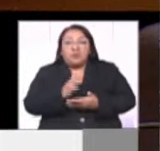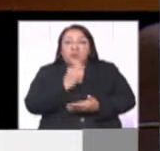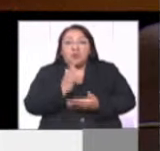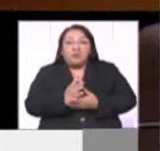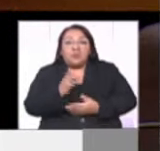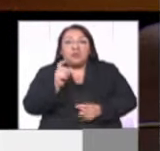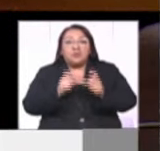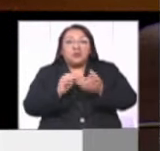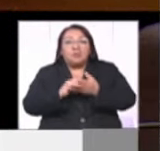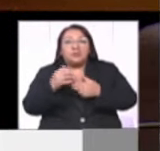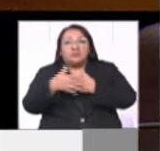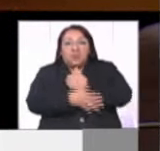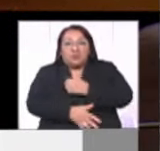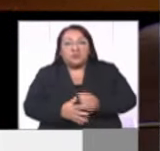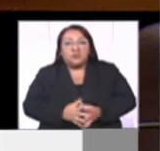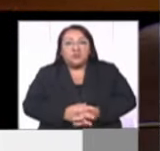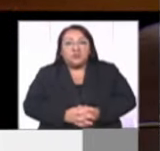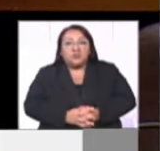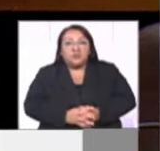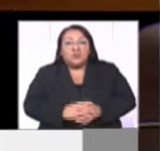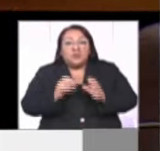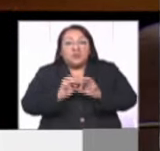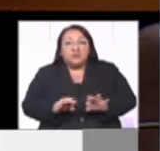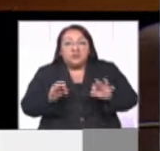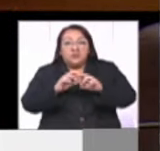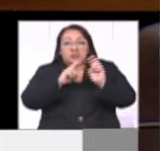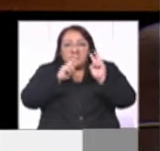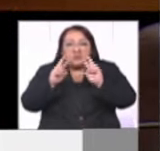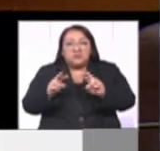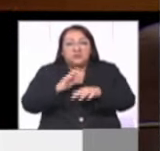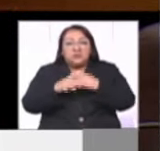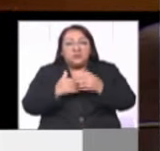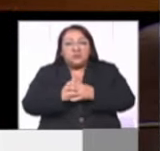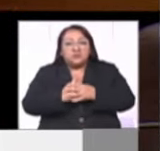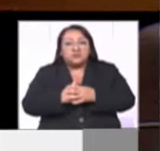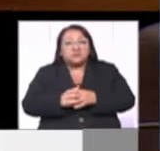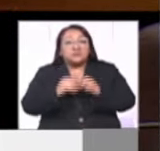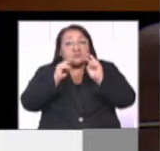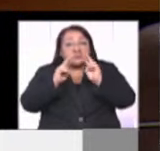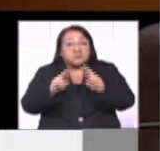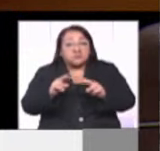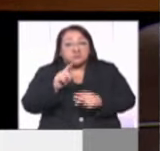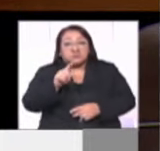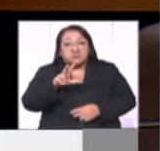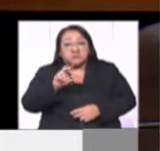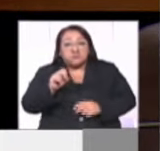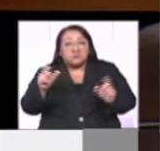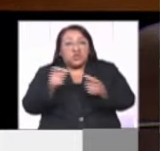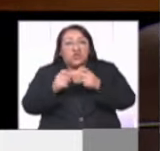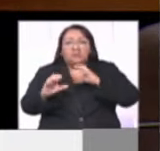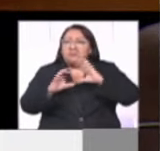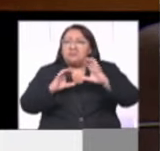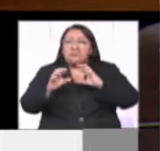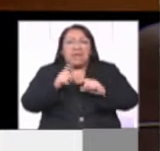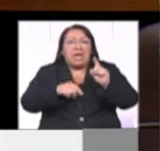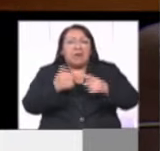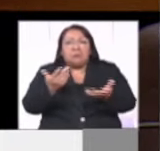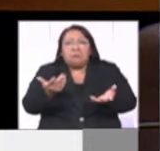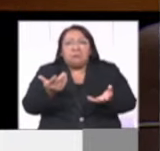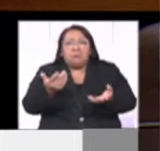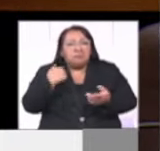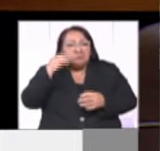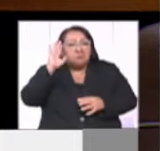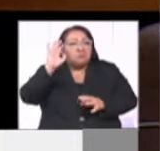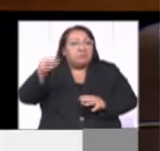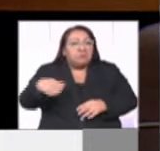de los más necesitados. Los más necesitados siguen mirando esta pantalla y ven a 130 congresistas discutiendo de algo que para ellos es ajeno